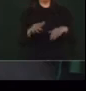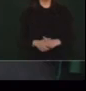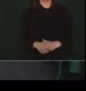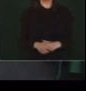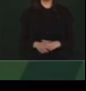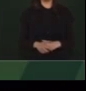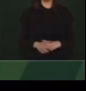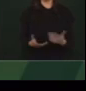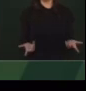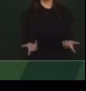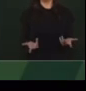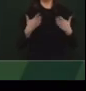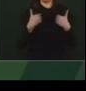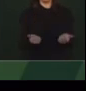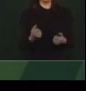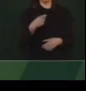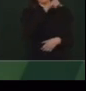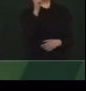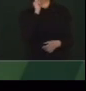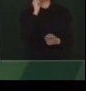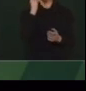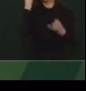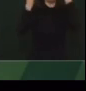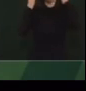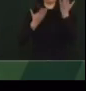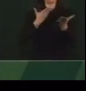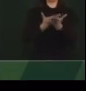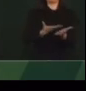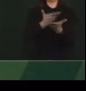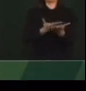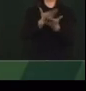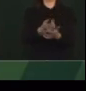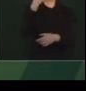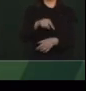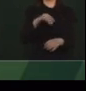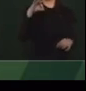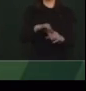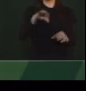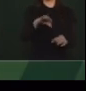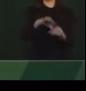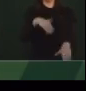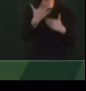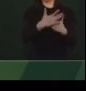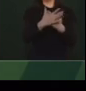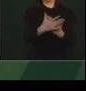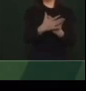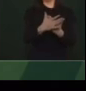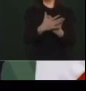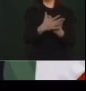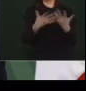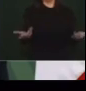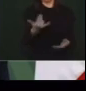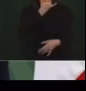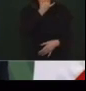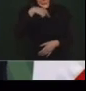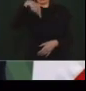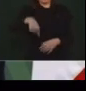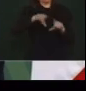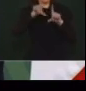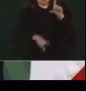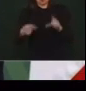haciendo con propósitos propagandísticos. Ya agarraron lo del fentanilo, que es responsabilidad de México. Aquí nosotros no producimos fentanilo.